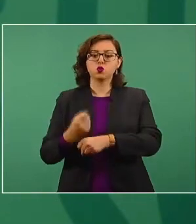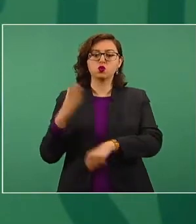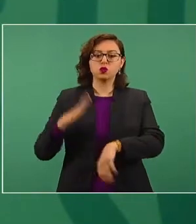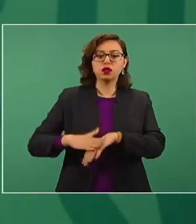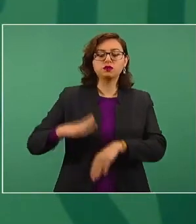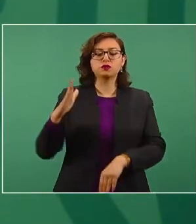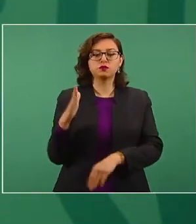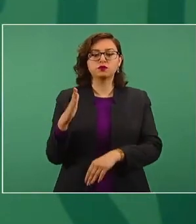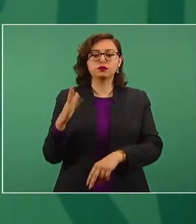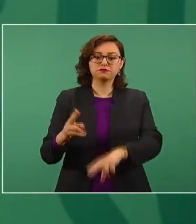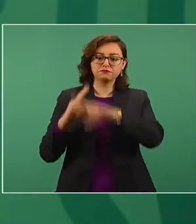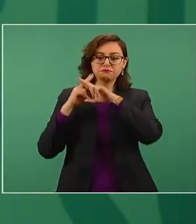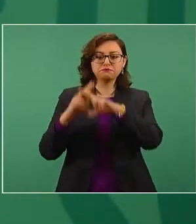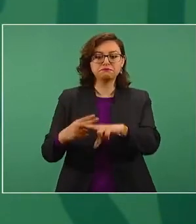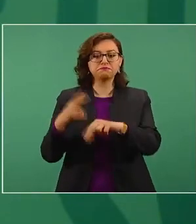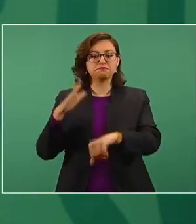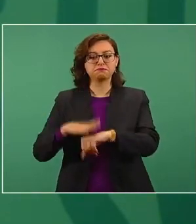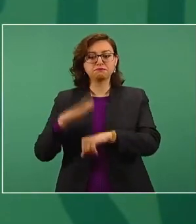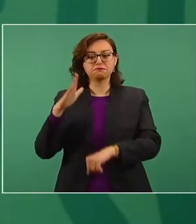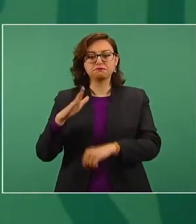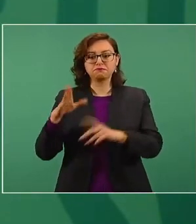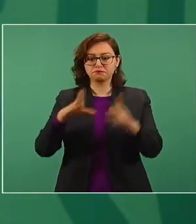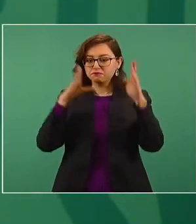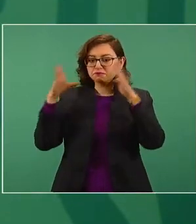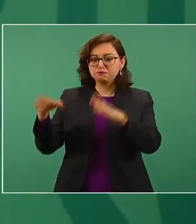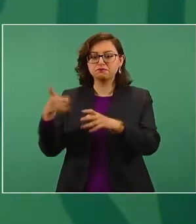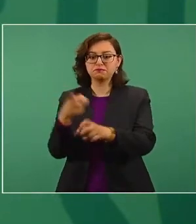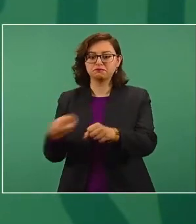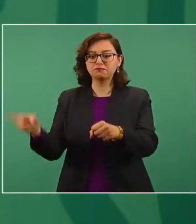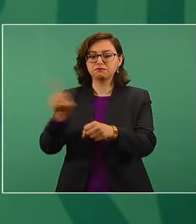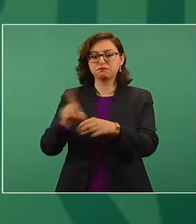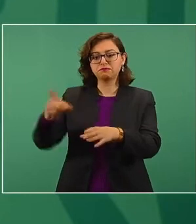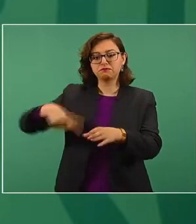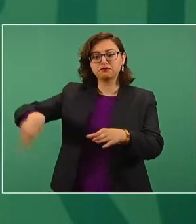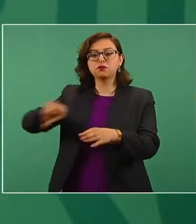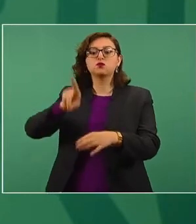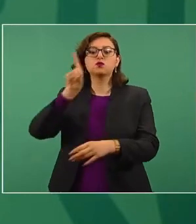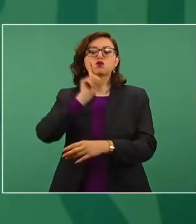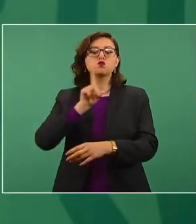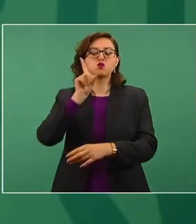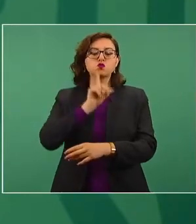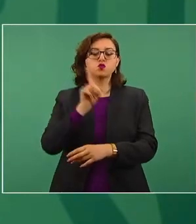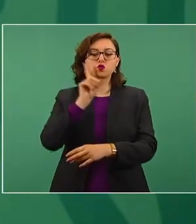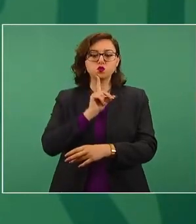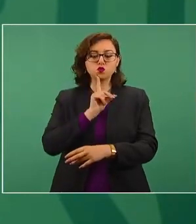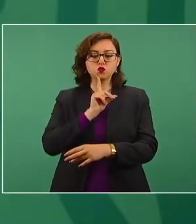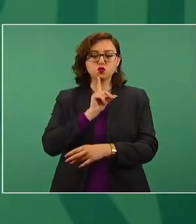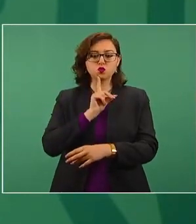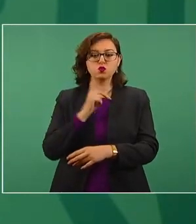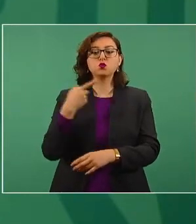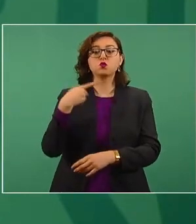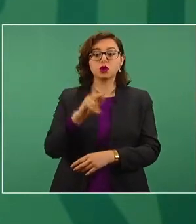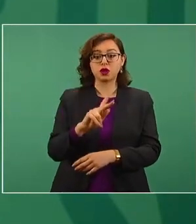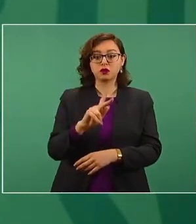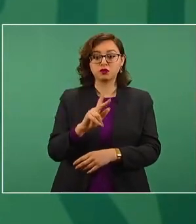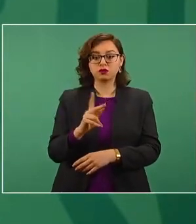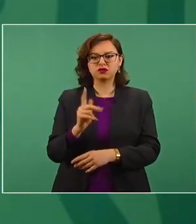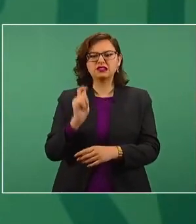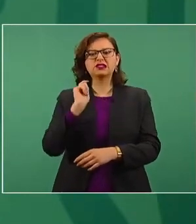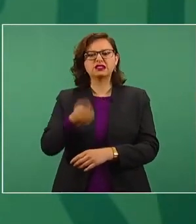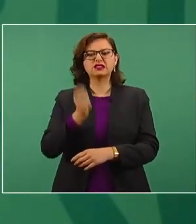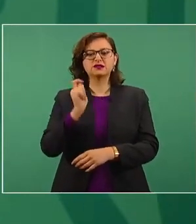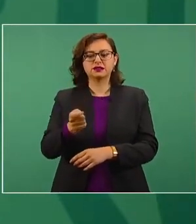del día dedicado a las mujeres, pero sobre todo a la lucha de